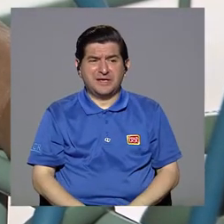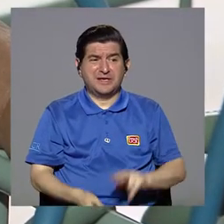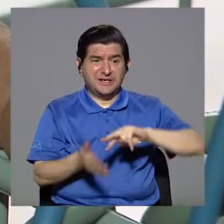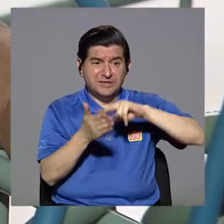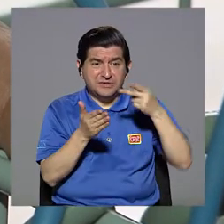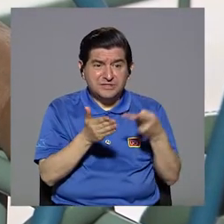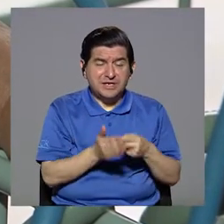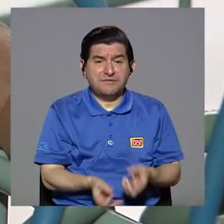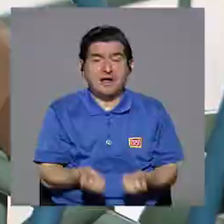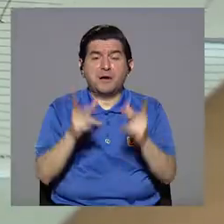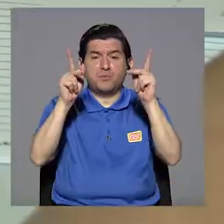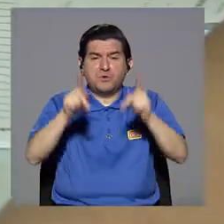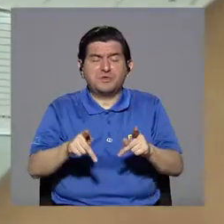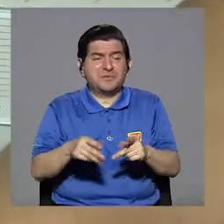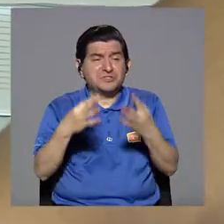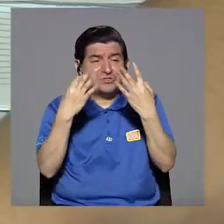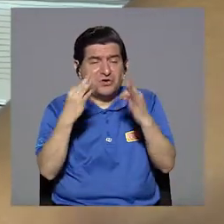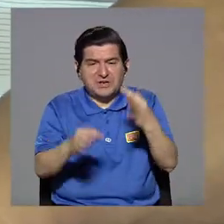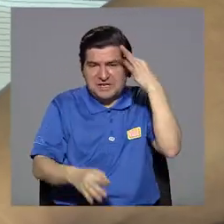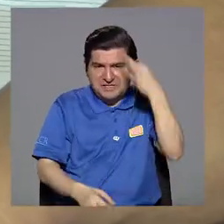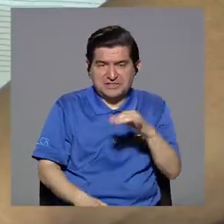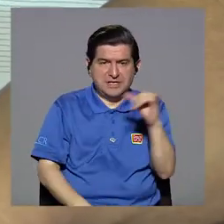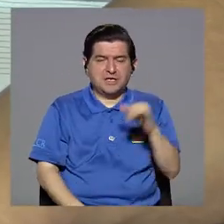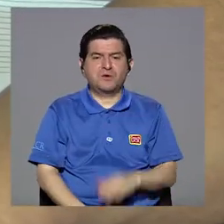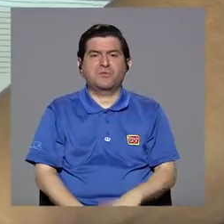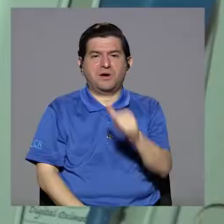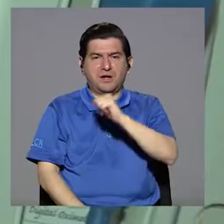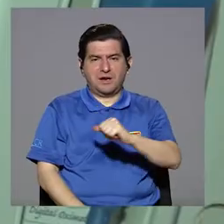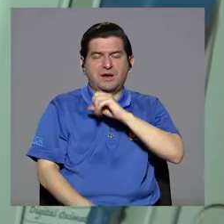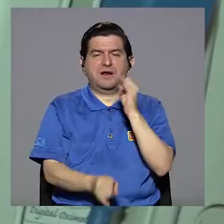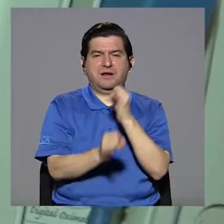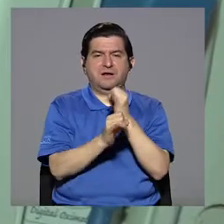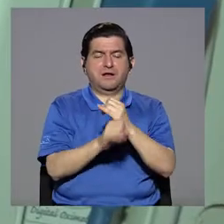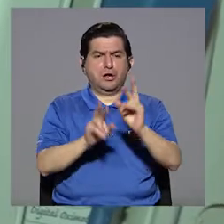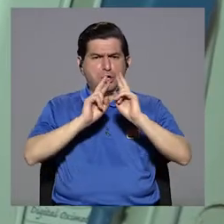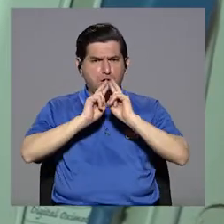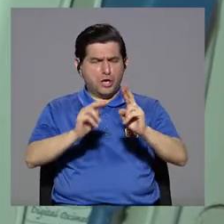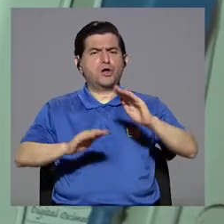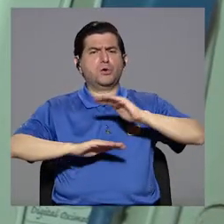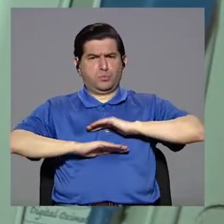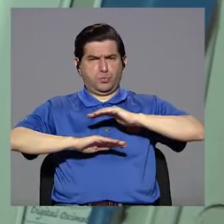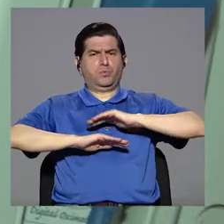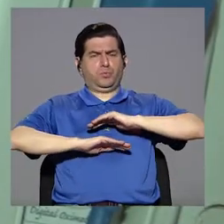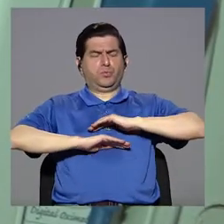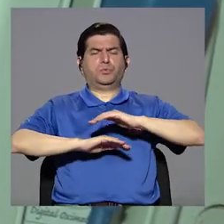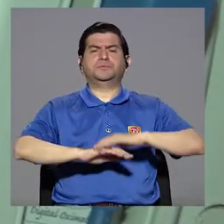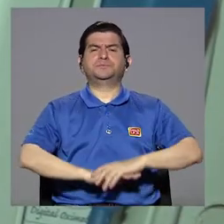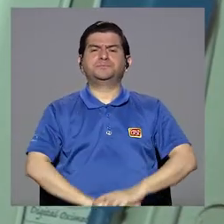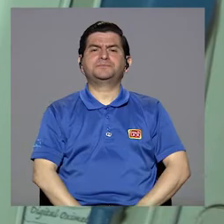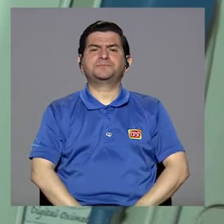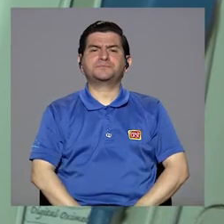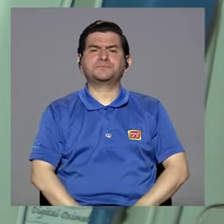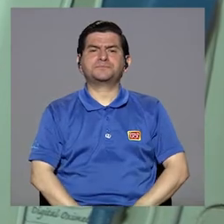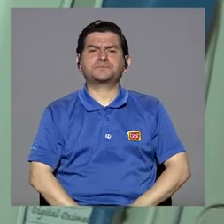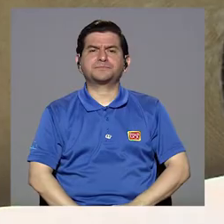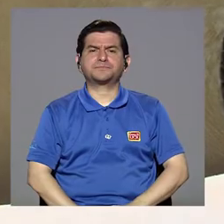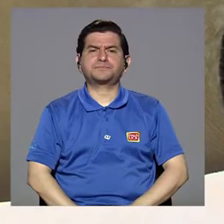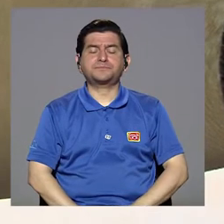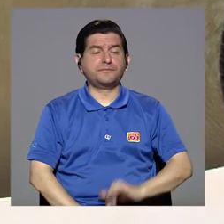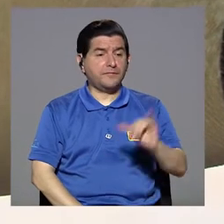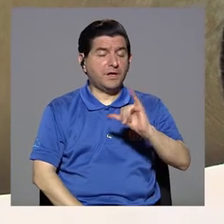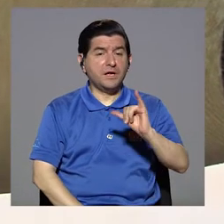lógicamente y llevaba a convencer a un montón de gente y las mismas autoridades la institución y los resultados han sido muy satisfactorios